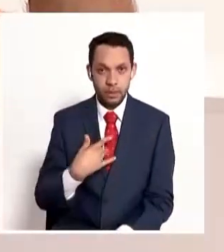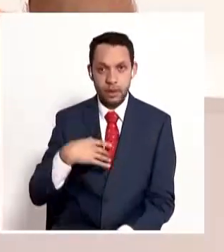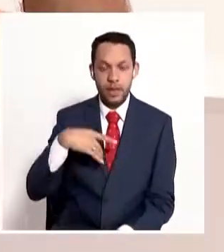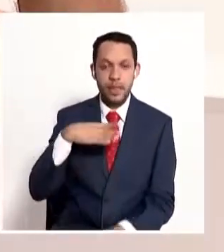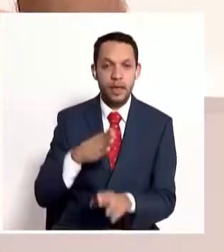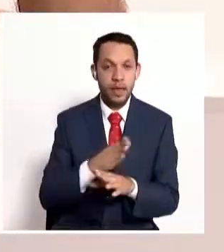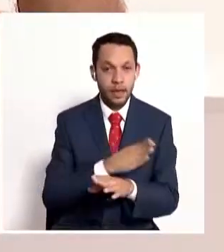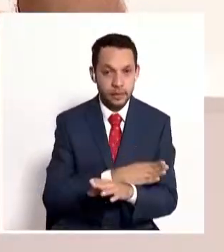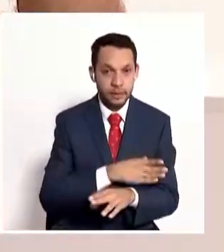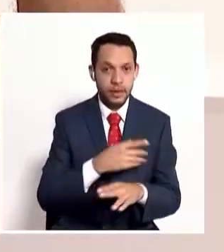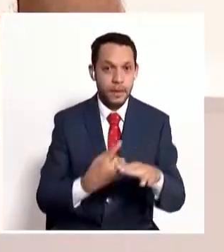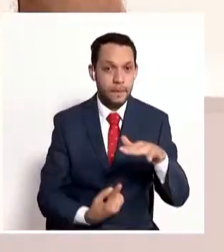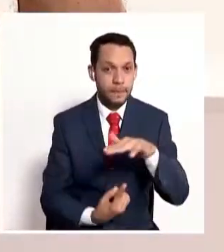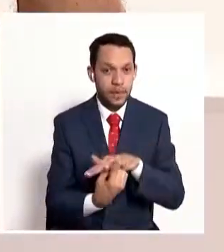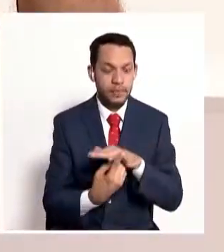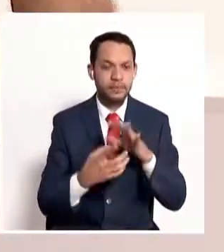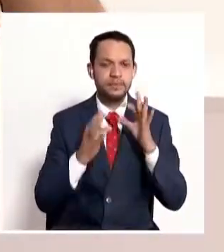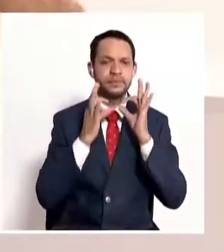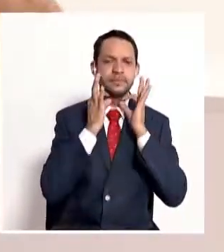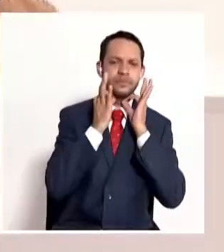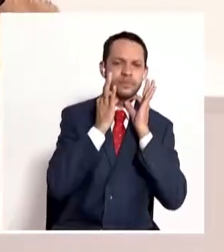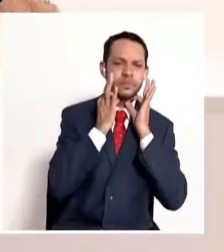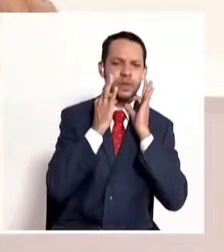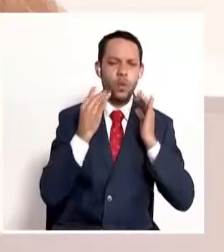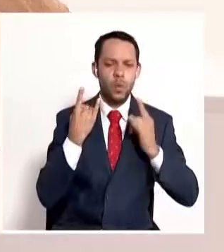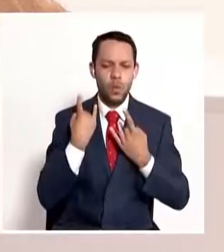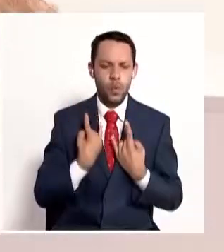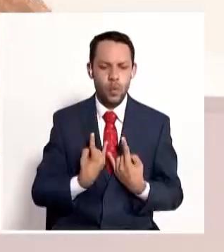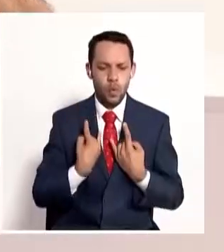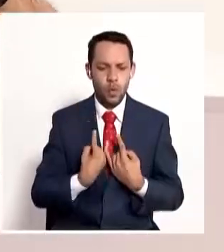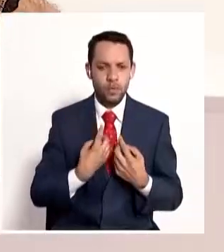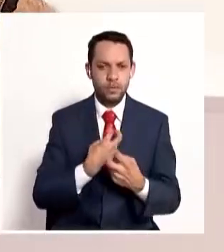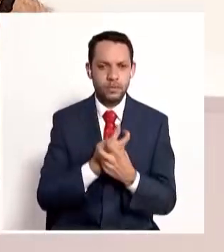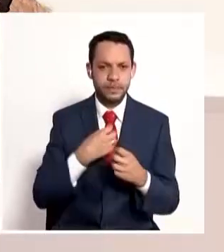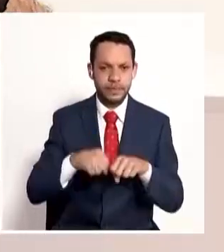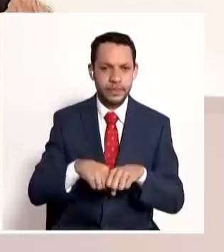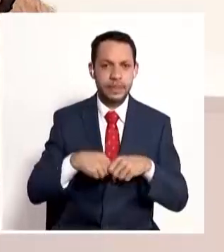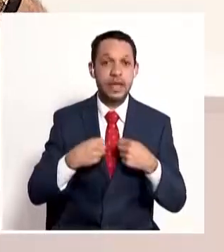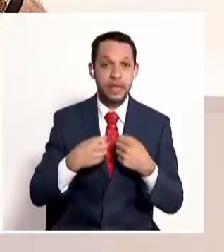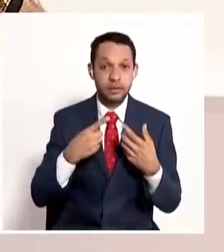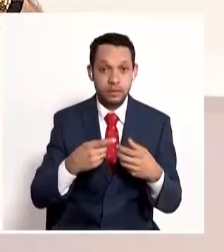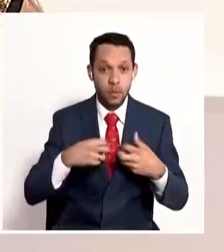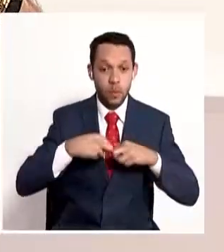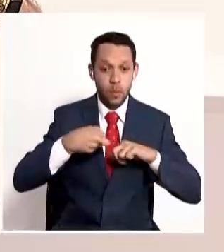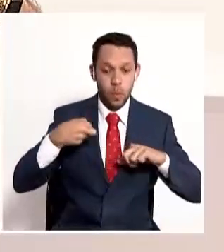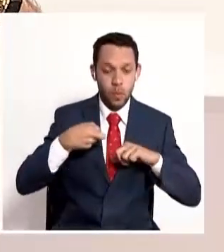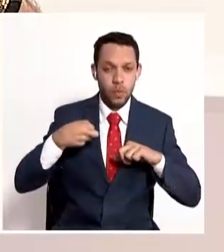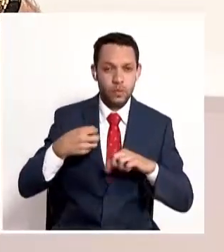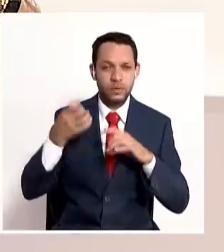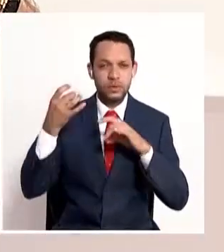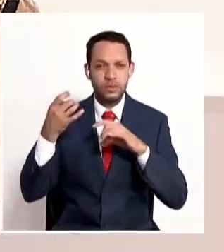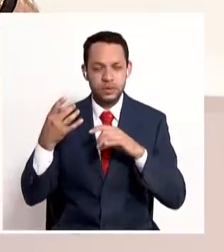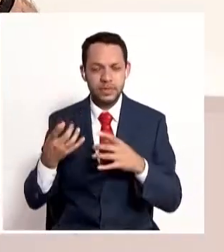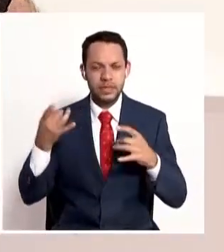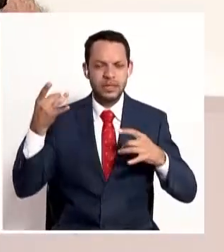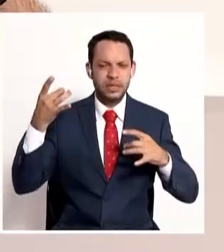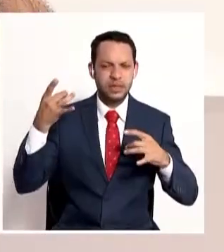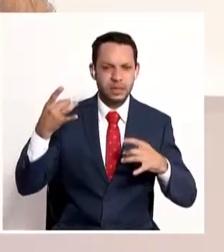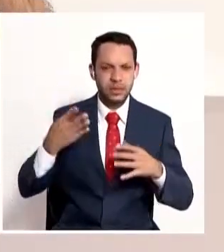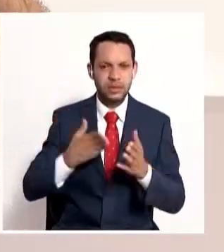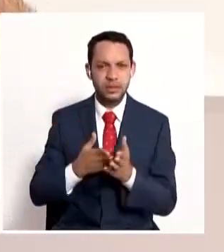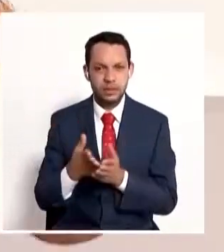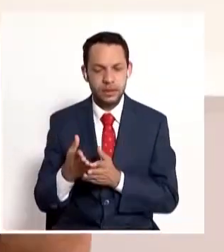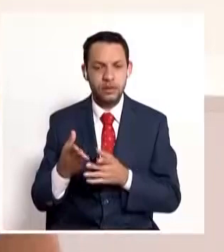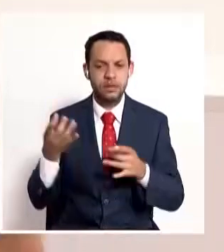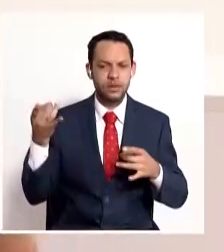reumática de origen era la amigdalitis y posiblemente los dolores o la causa de los dolores de la artística motricidad tenga que